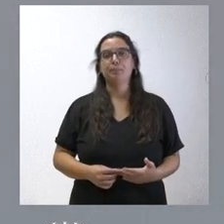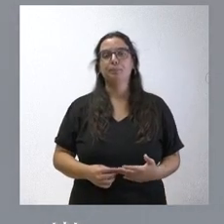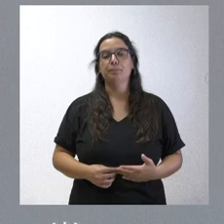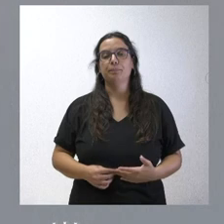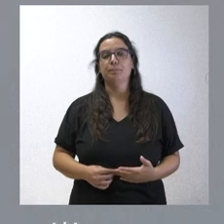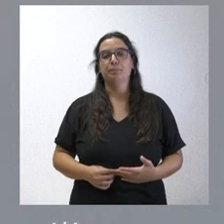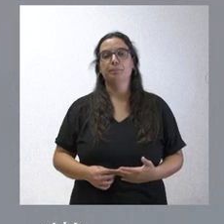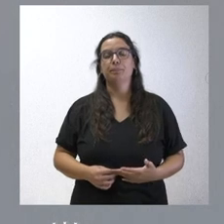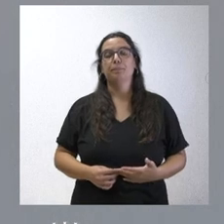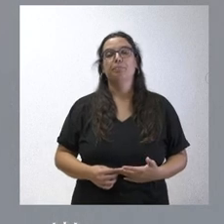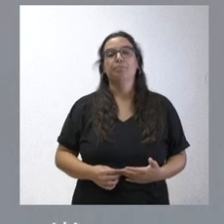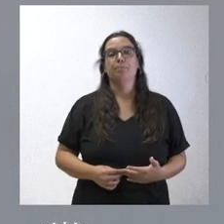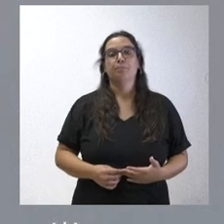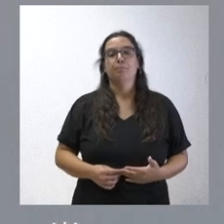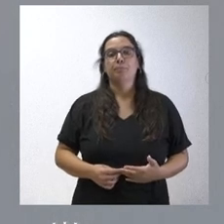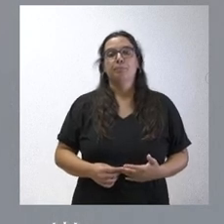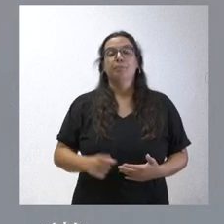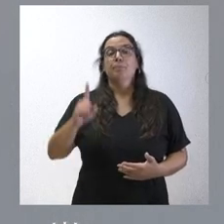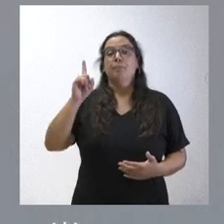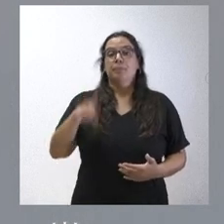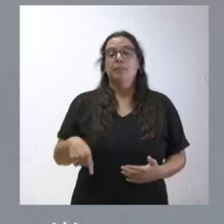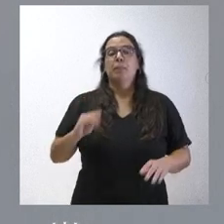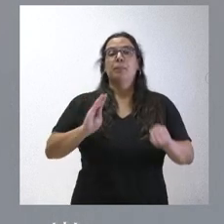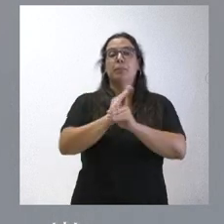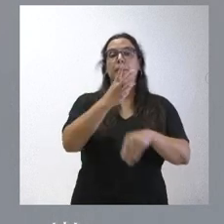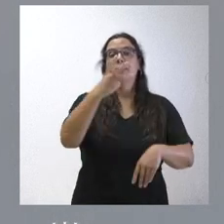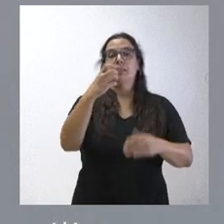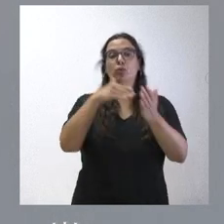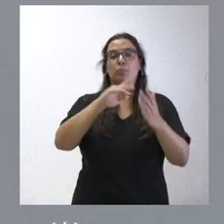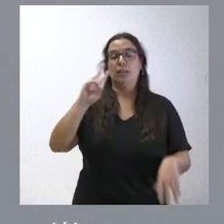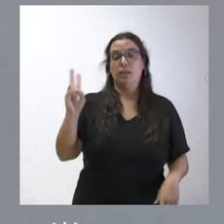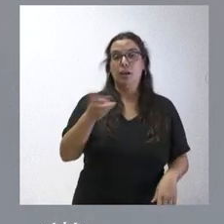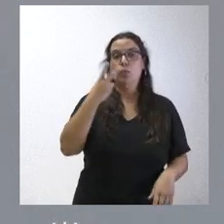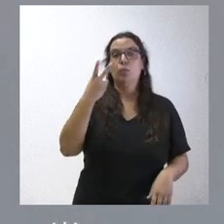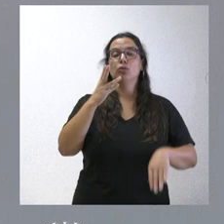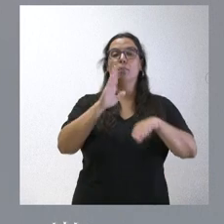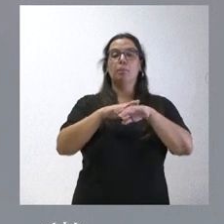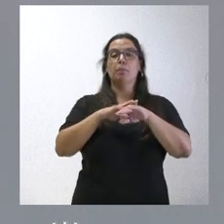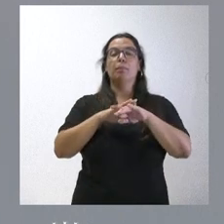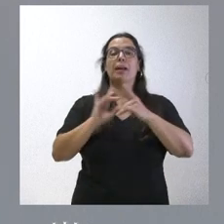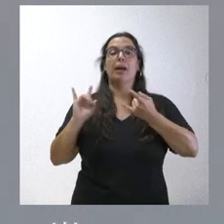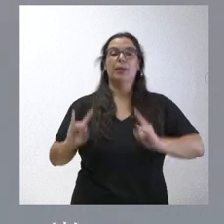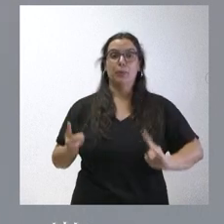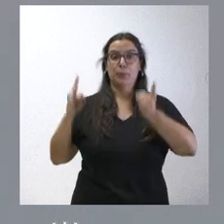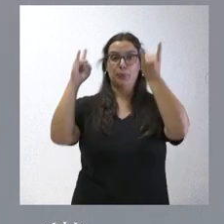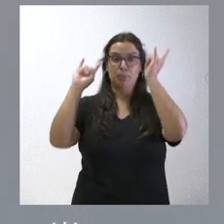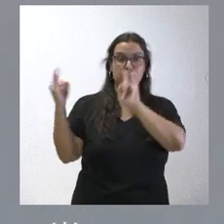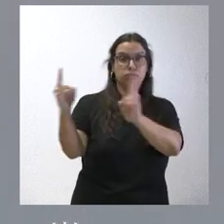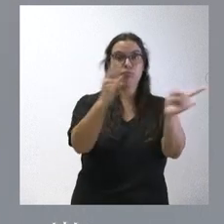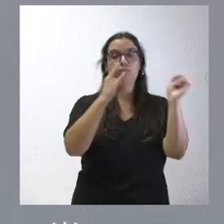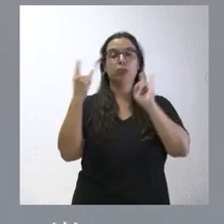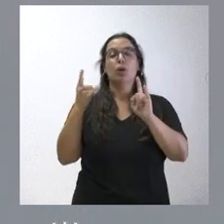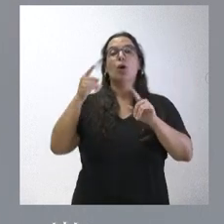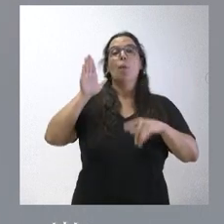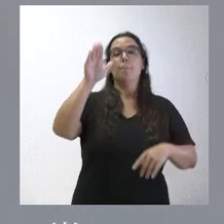se destinan a sí mismo 300.000 euros a la reforestación de los montes de utilidad pública de